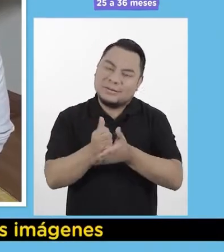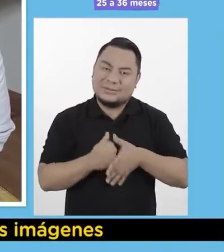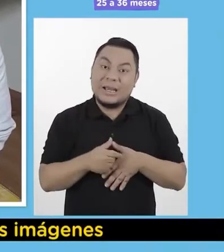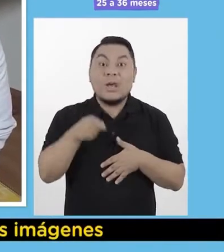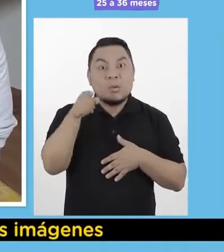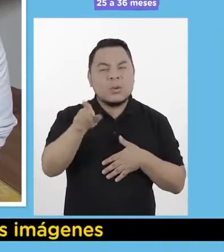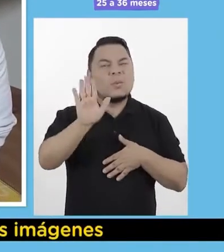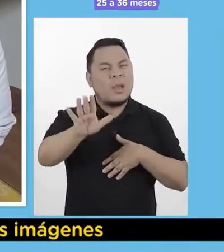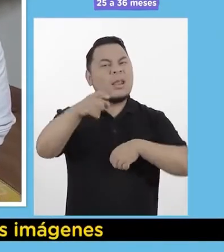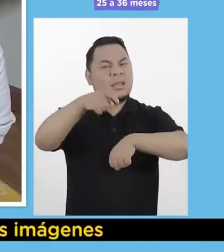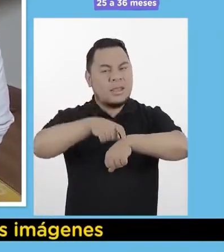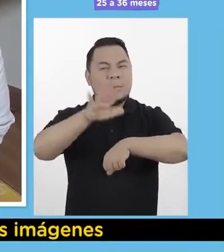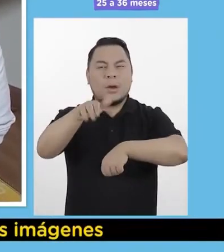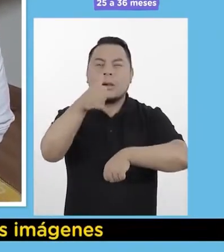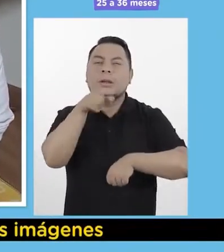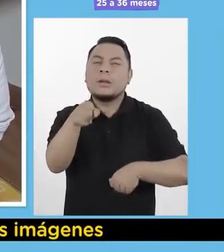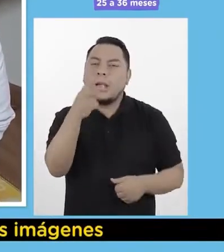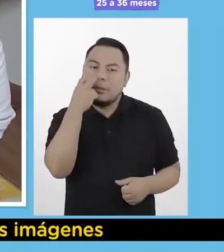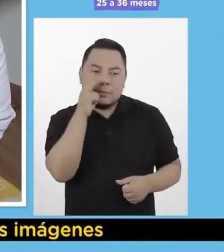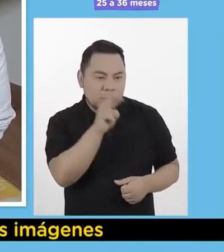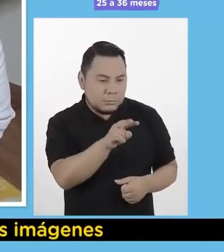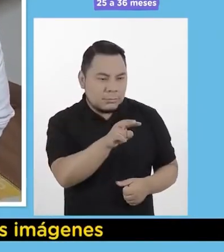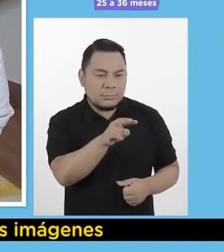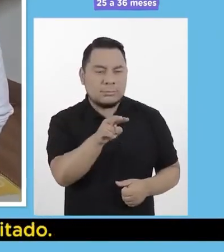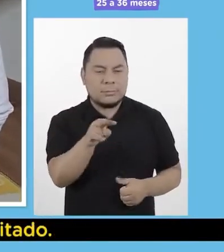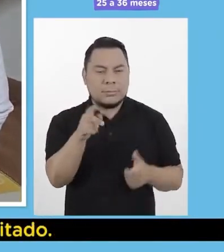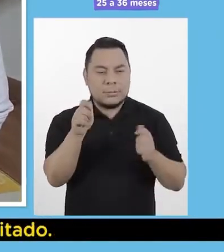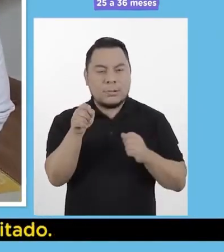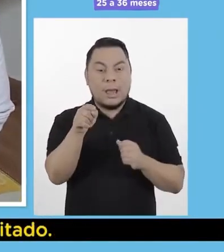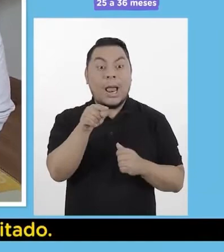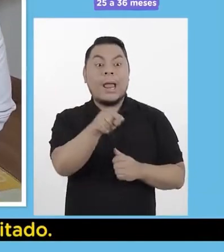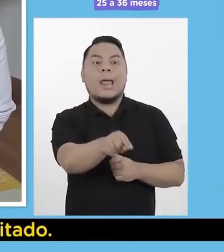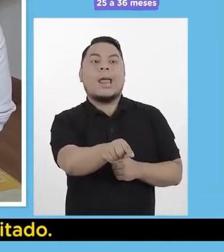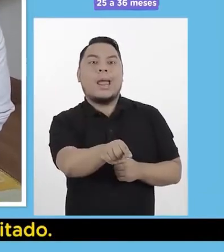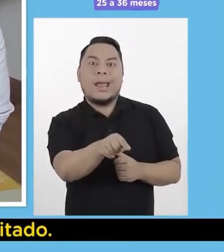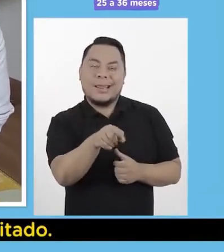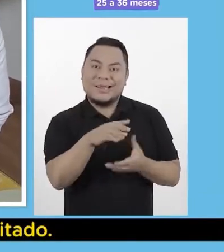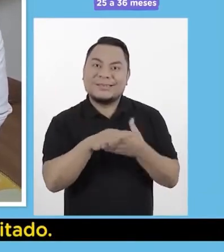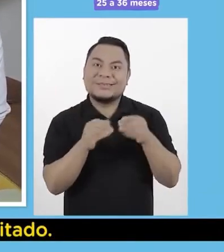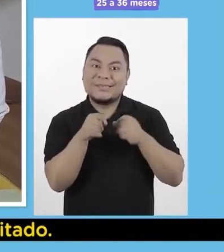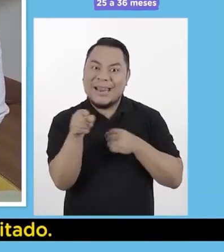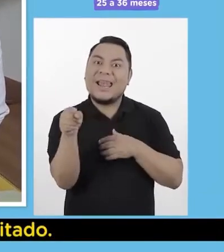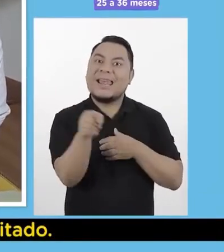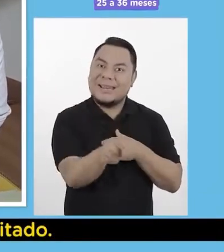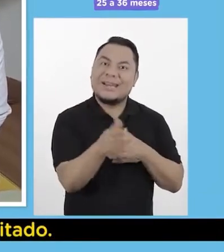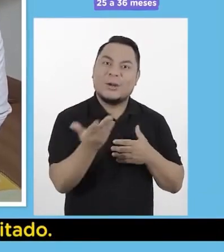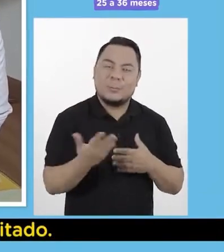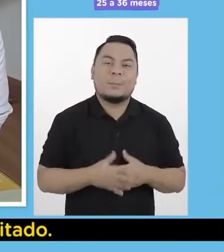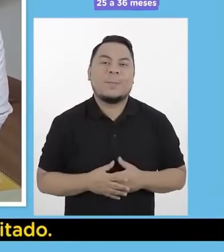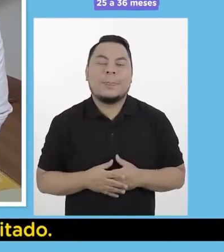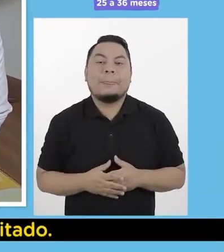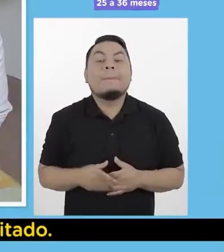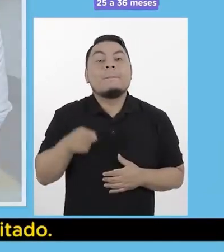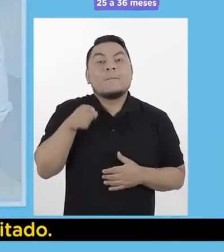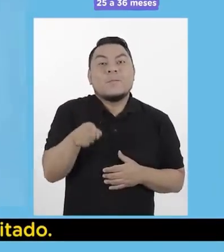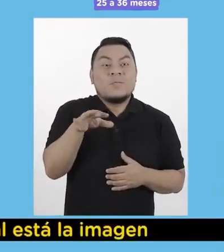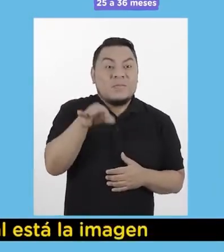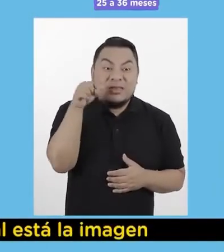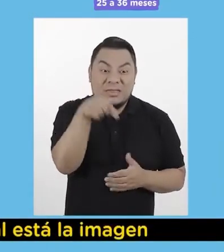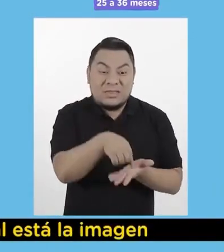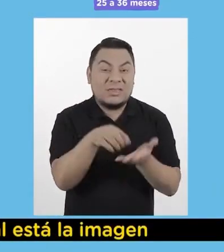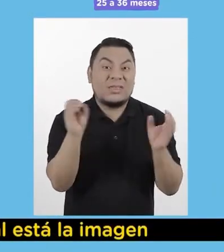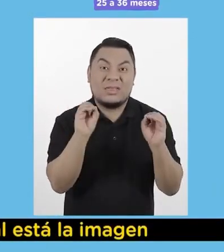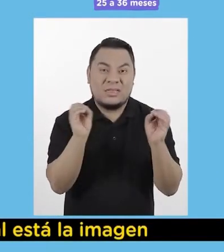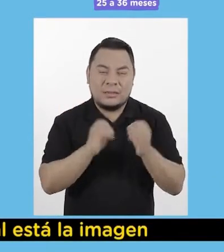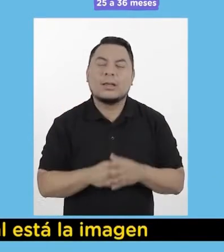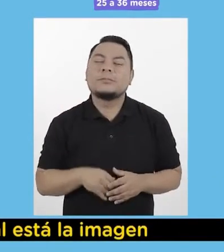Ayúdale y dale tiempo para que mire las imágenes e intente hallar lo que le ha solicitado. Si no